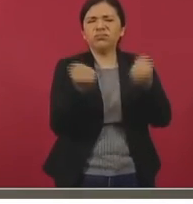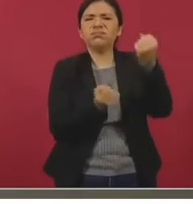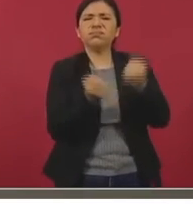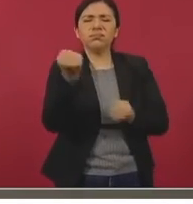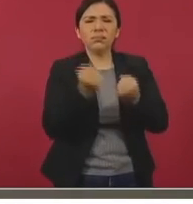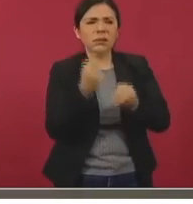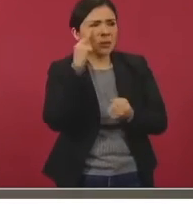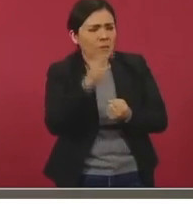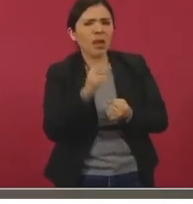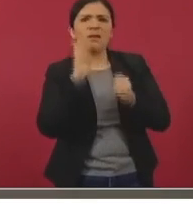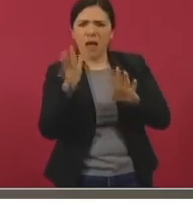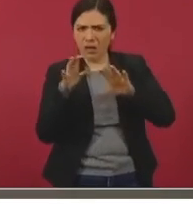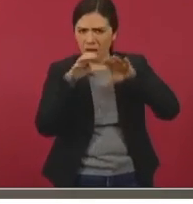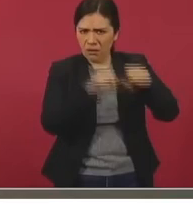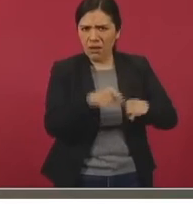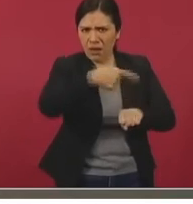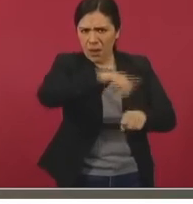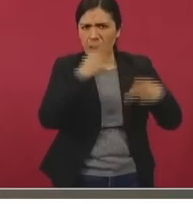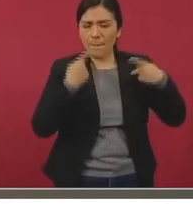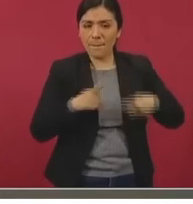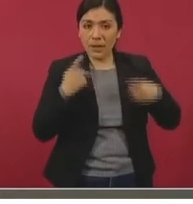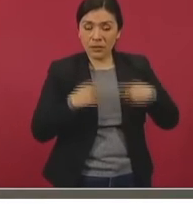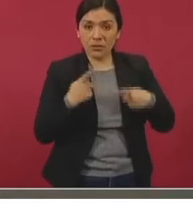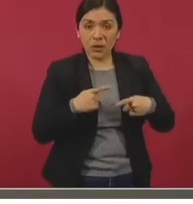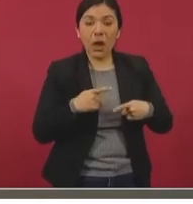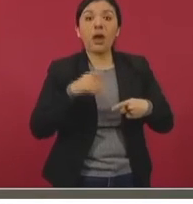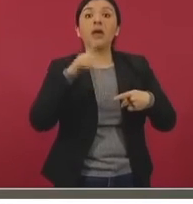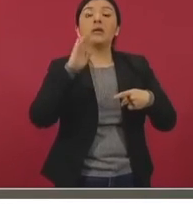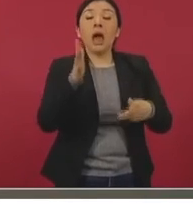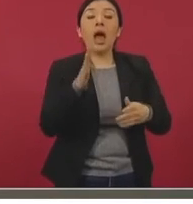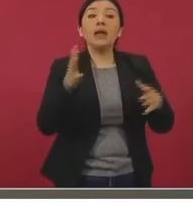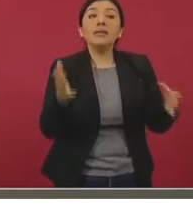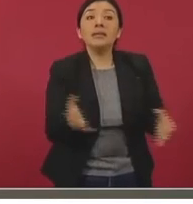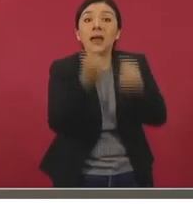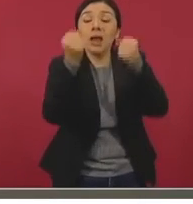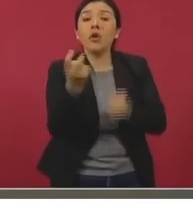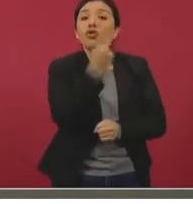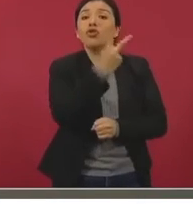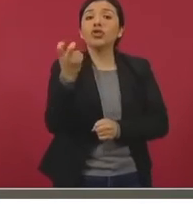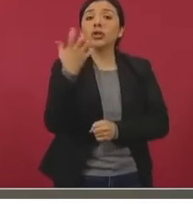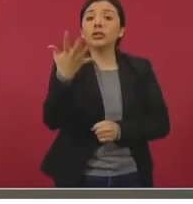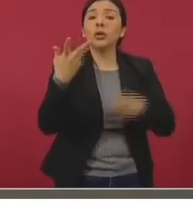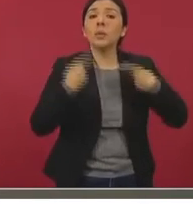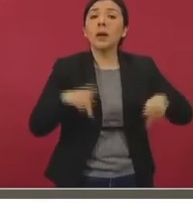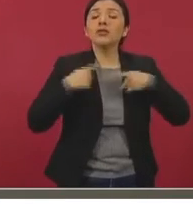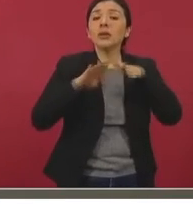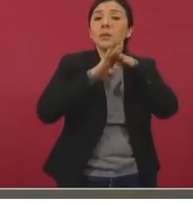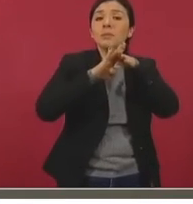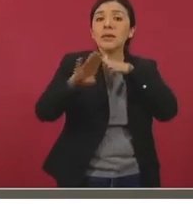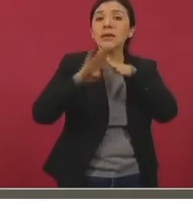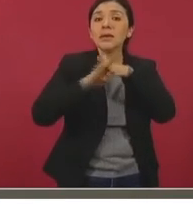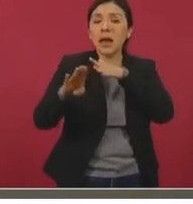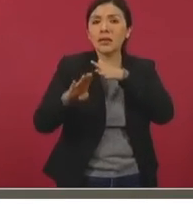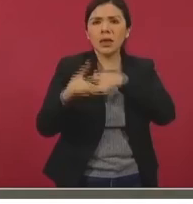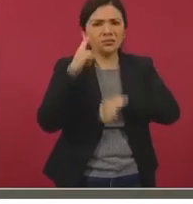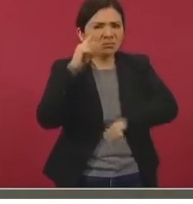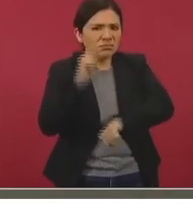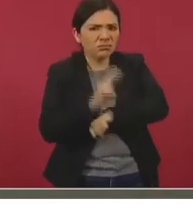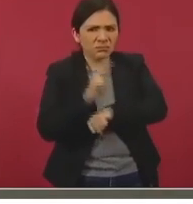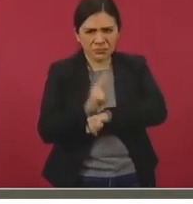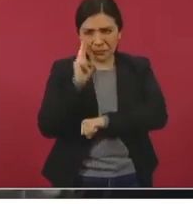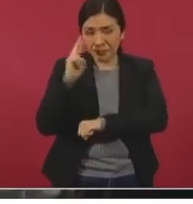Guardia detuvieron a los sujetos y se rescató a 205 migrantes. Checando,